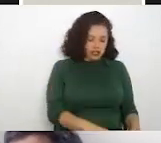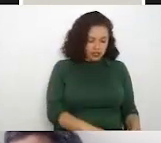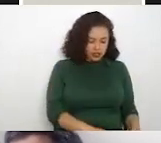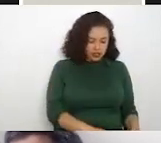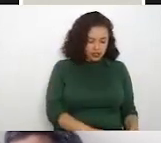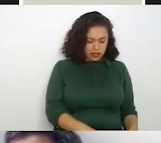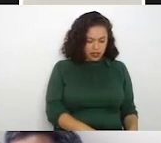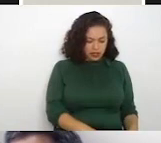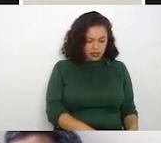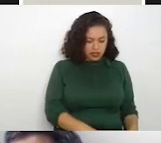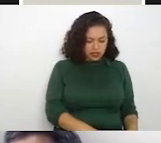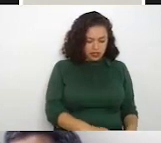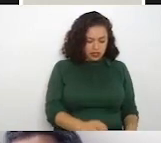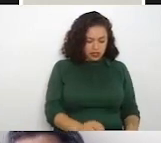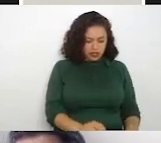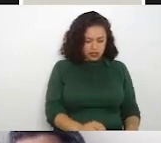la valoración médica,